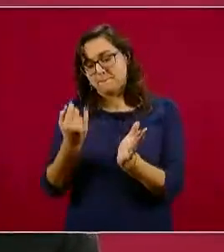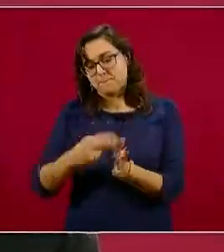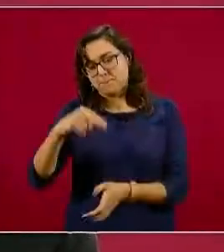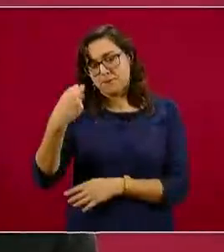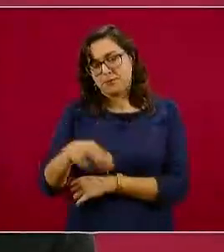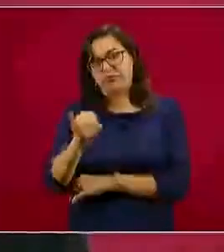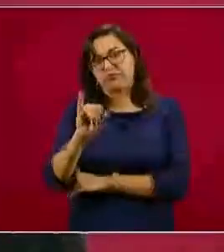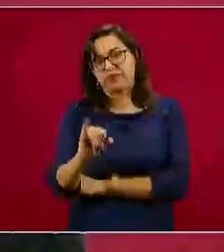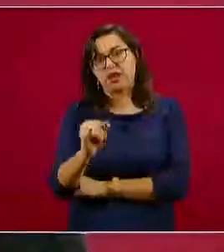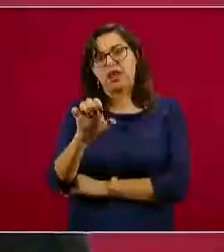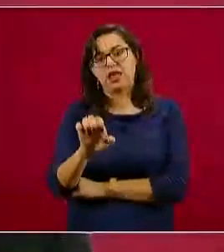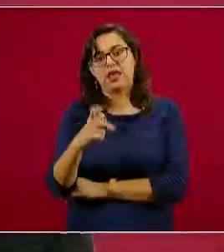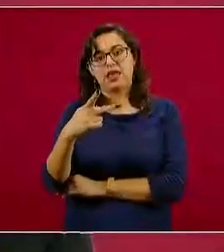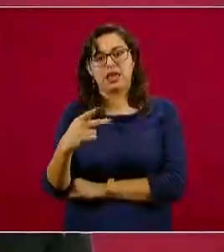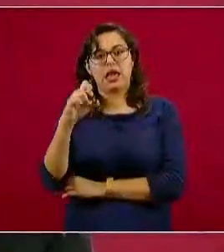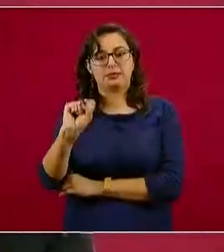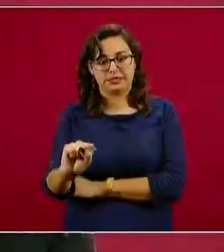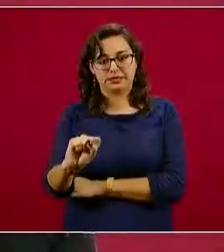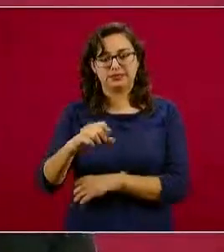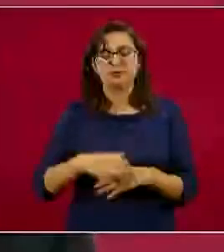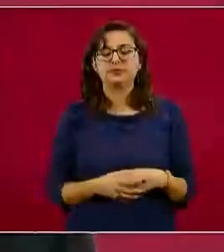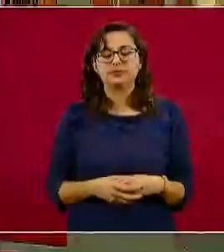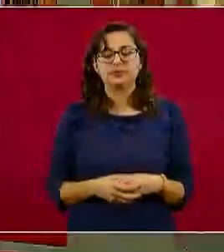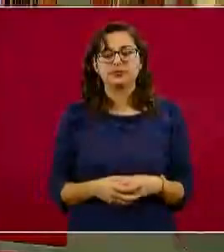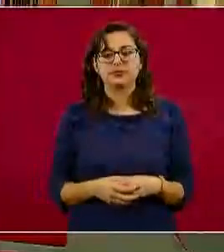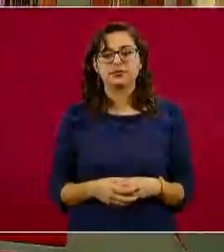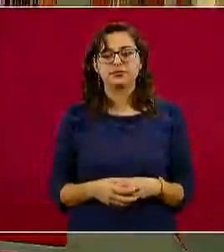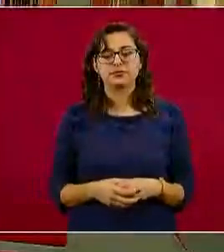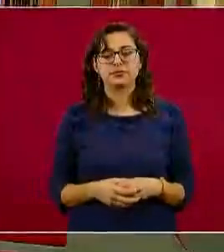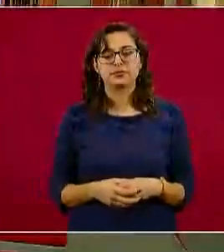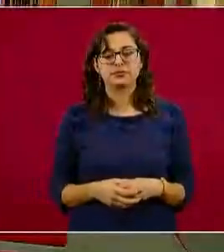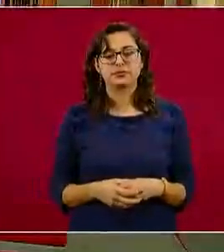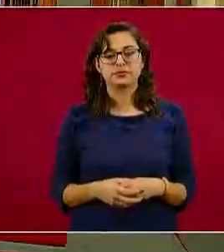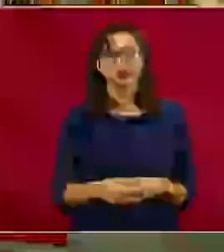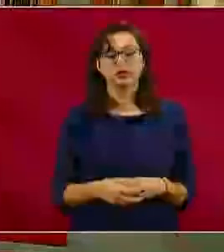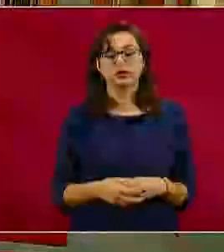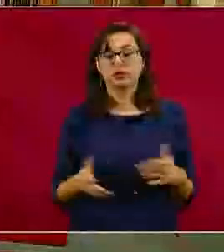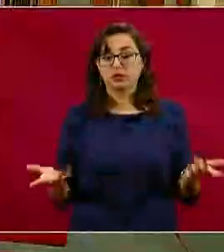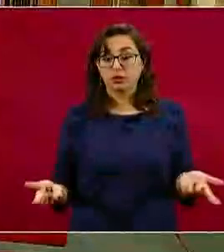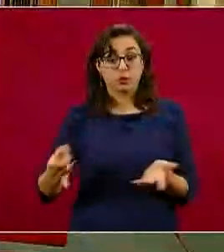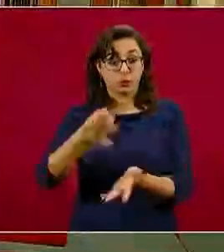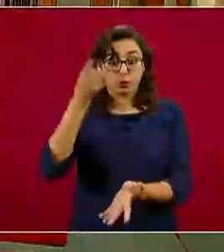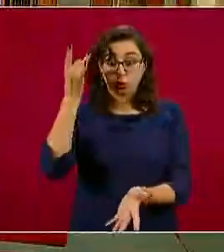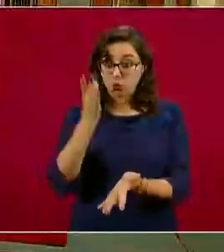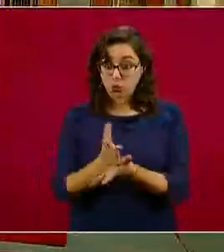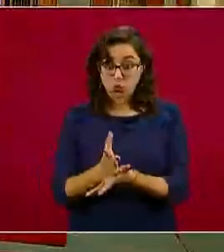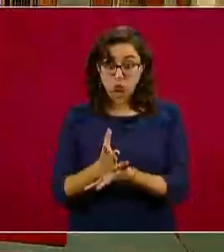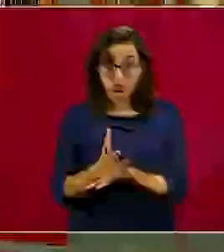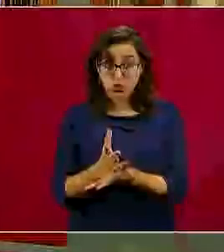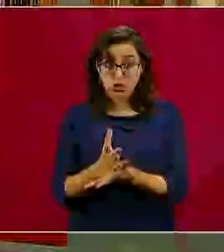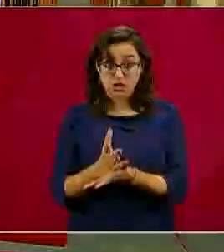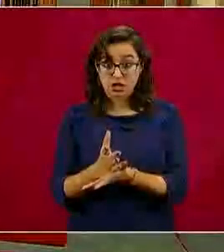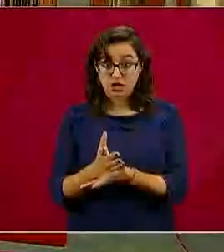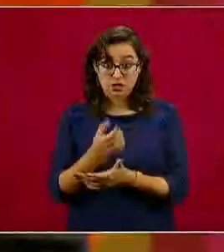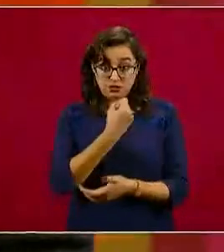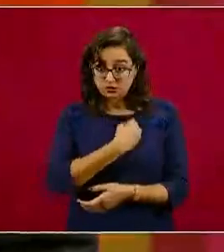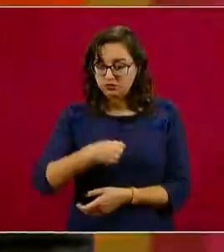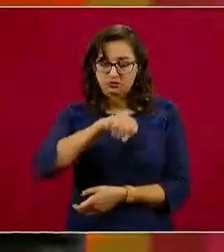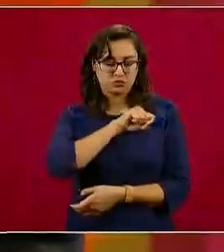llaman impuestos especiales a productos y servicios, IEPS. No son exclusivos del propósito de